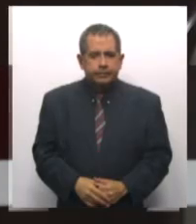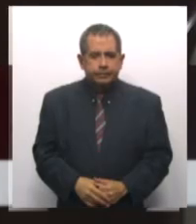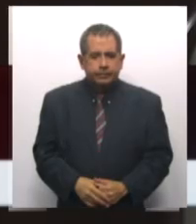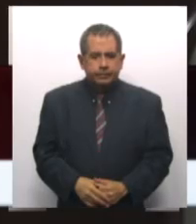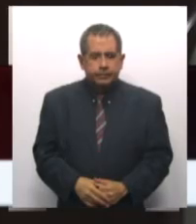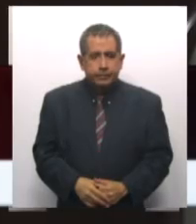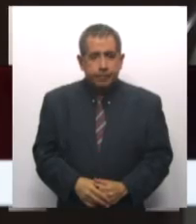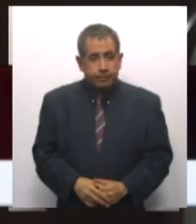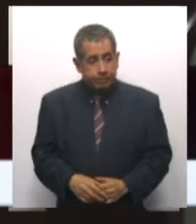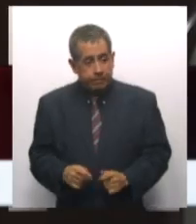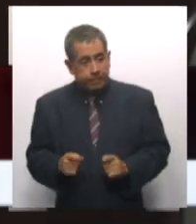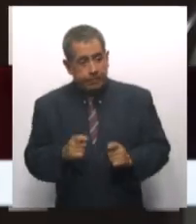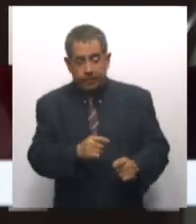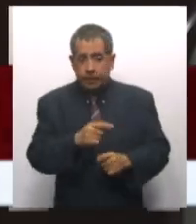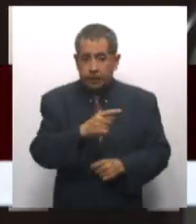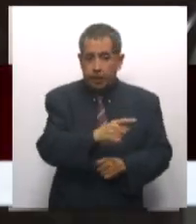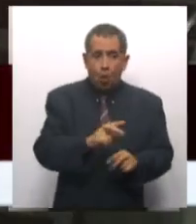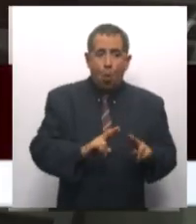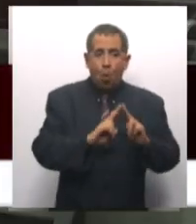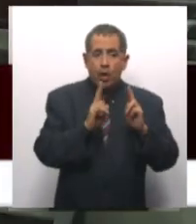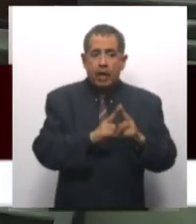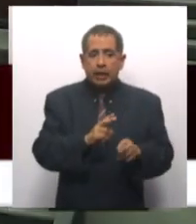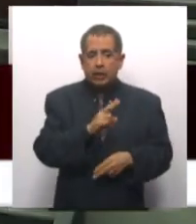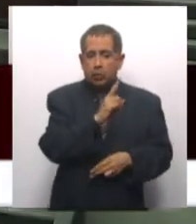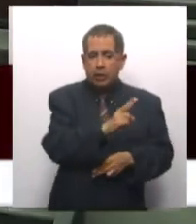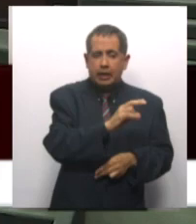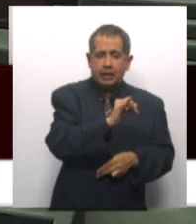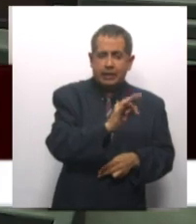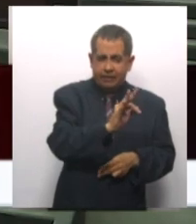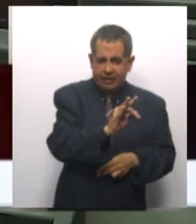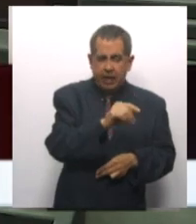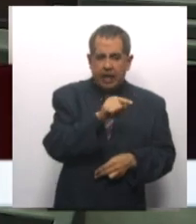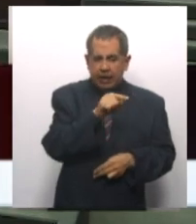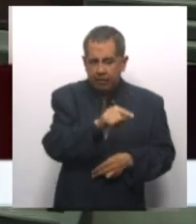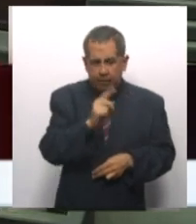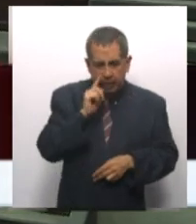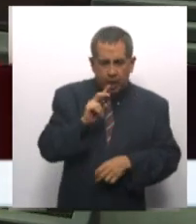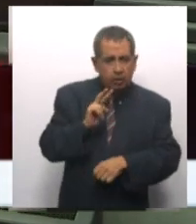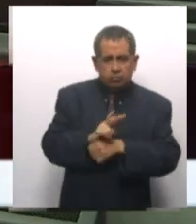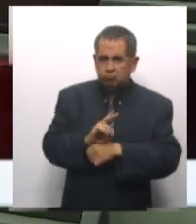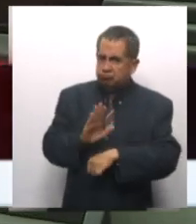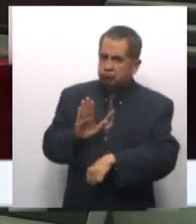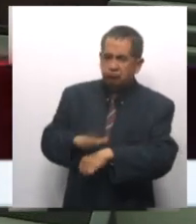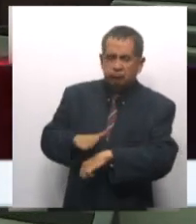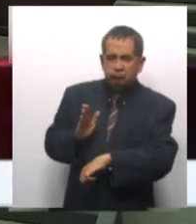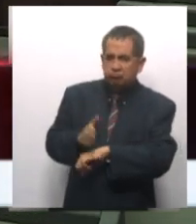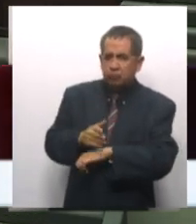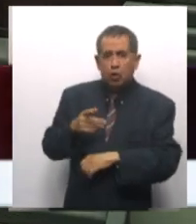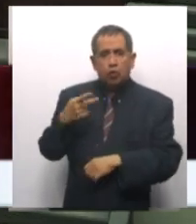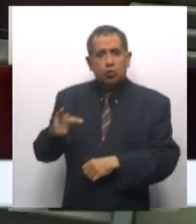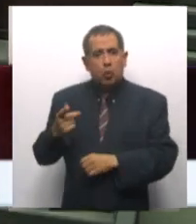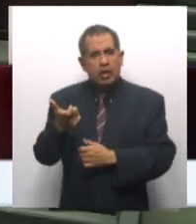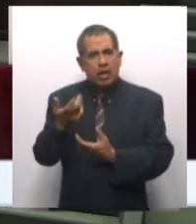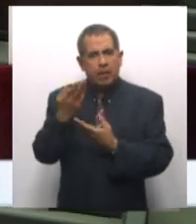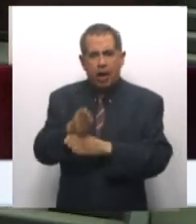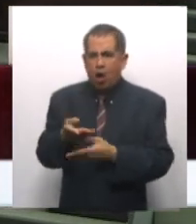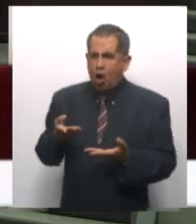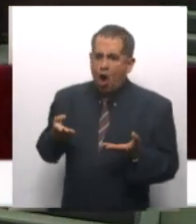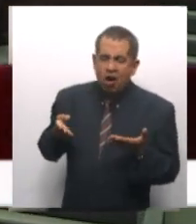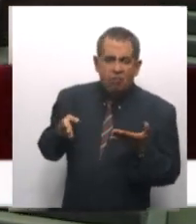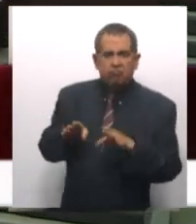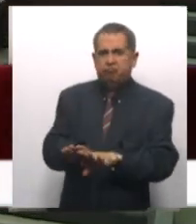El dotar de facultades a la Unidad de Inteligencia Financiera para dictar medidas cautelares como el bloqueo de cuentas que